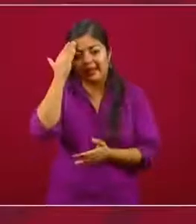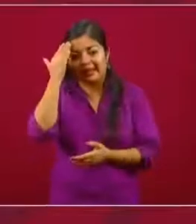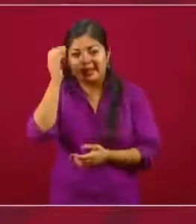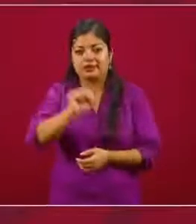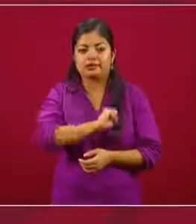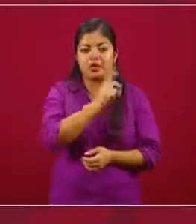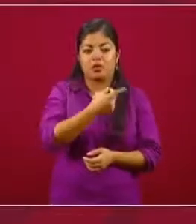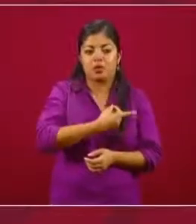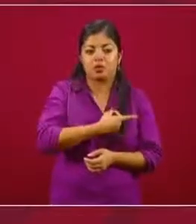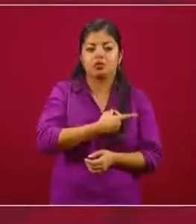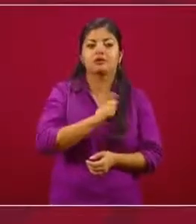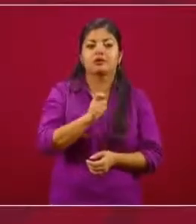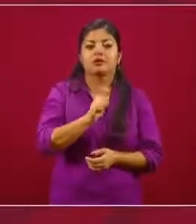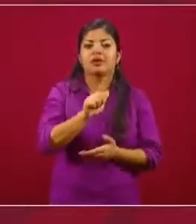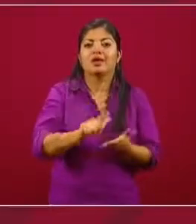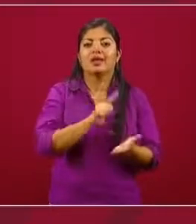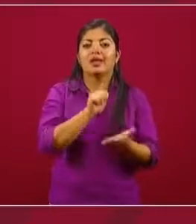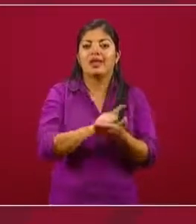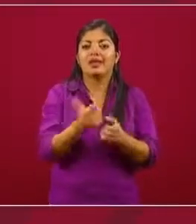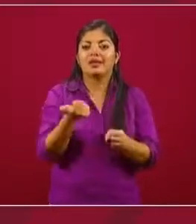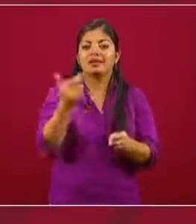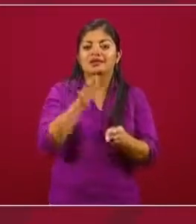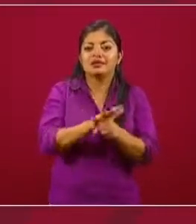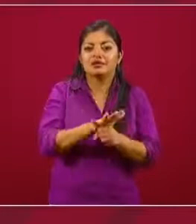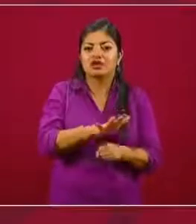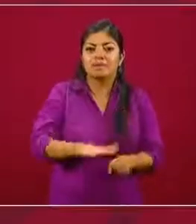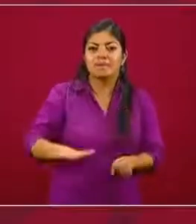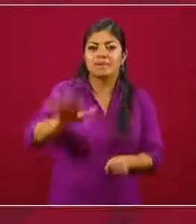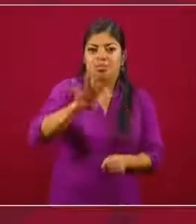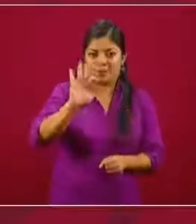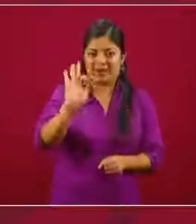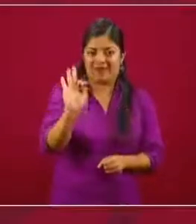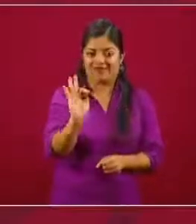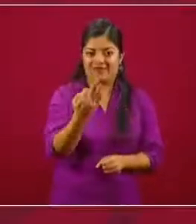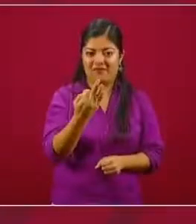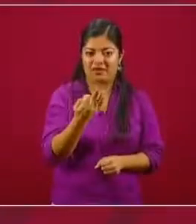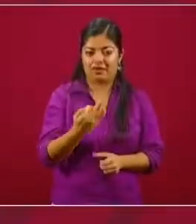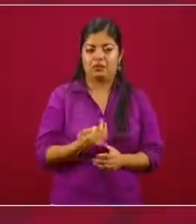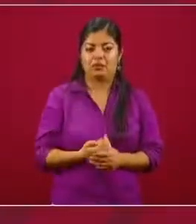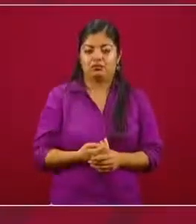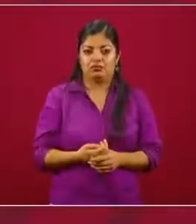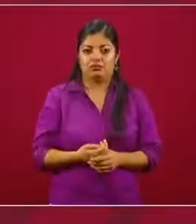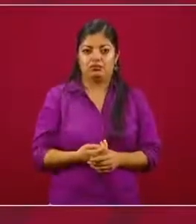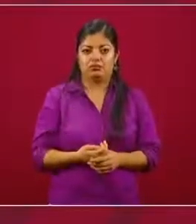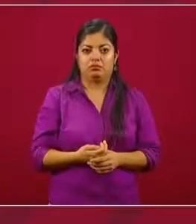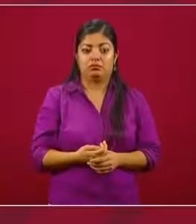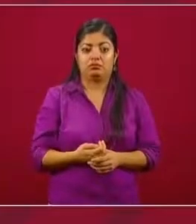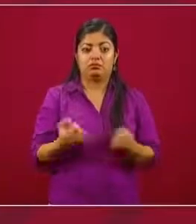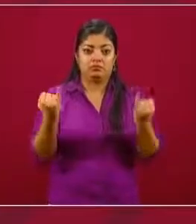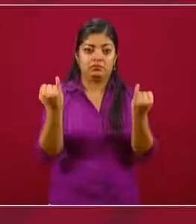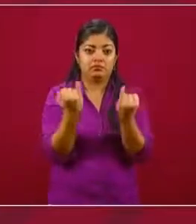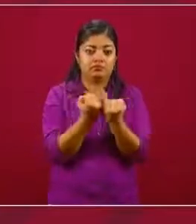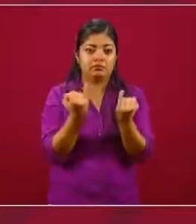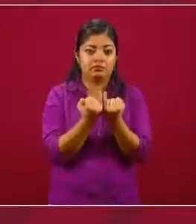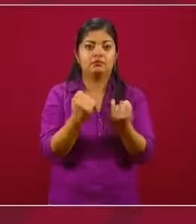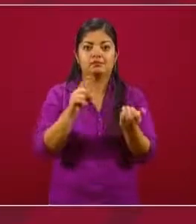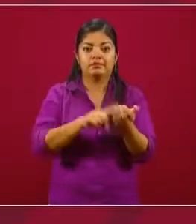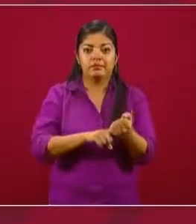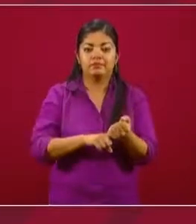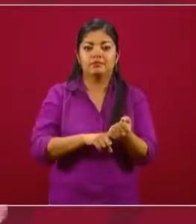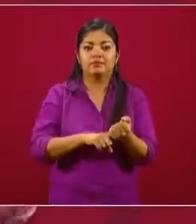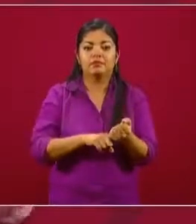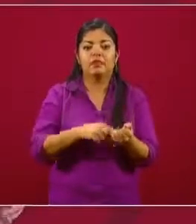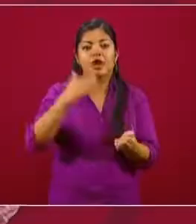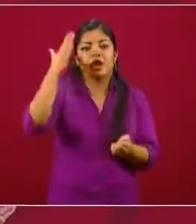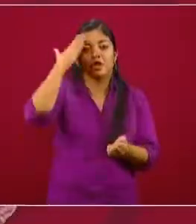como la Ley de la Administración Pública Federal. Y también, en el caso de las autoridades